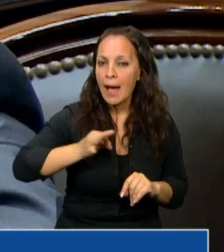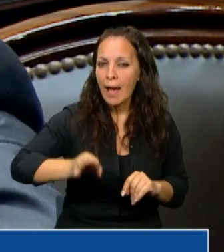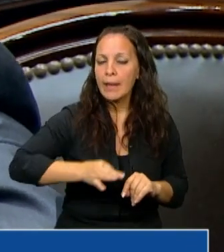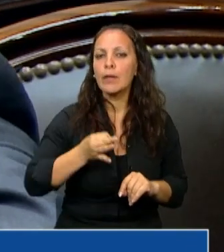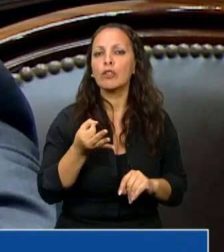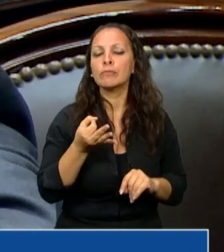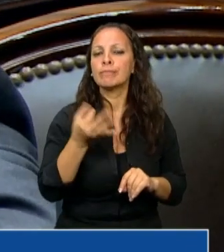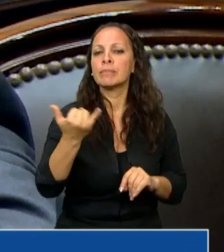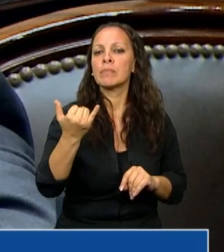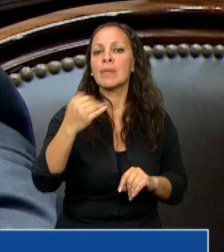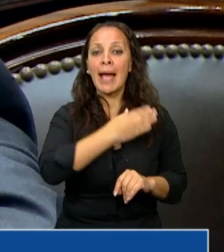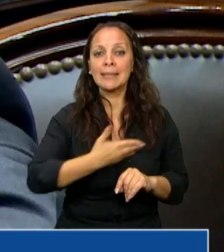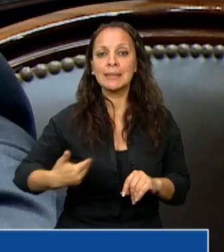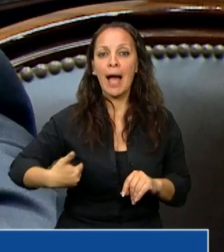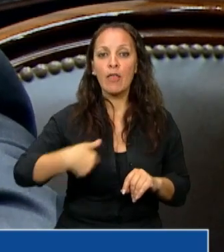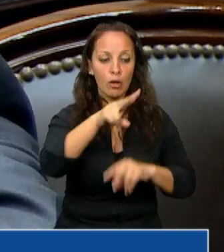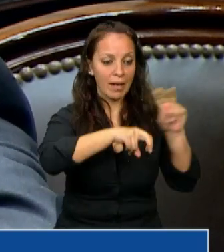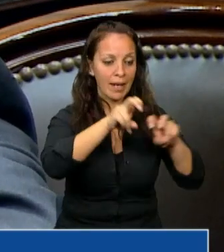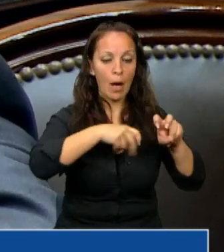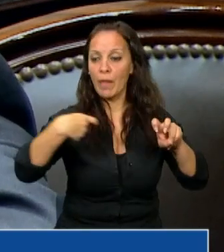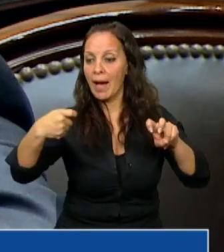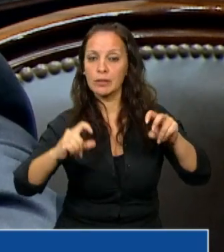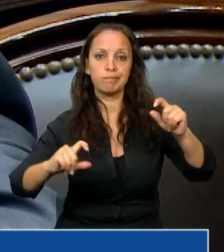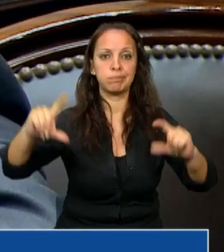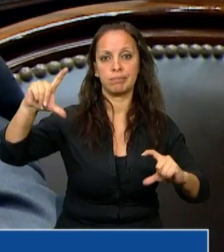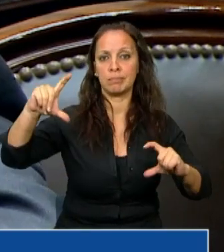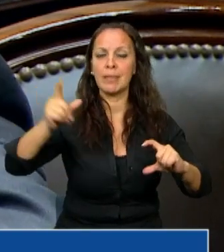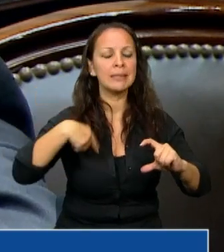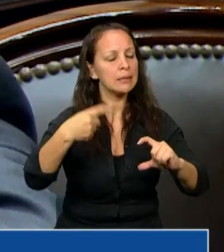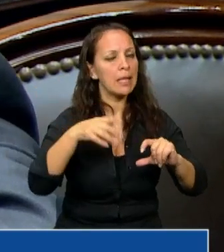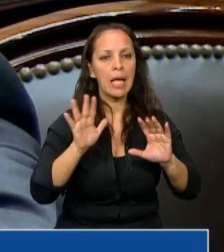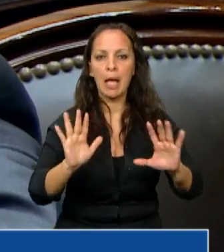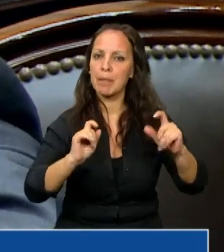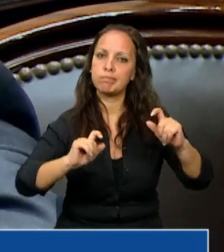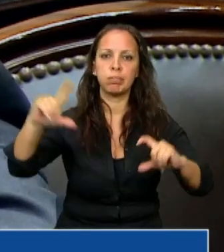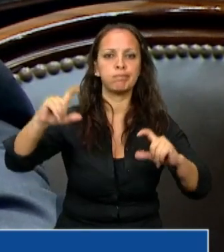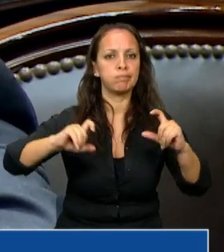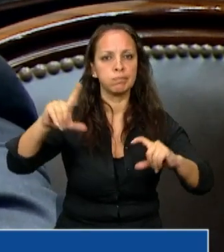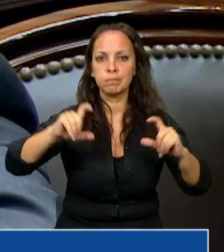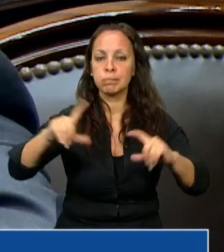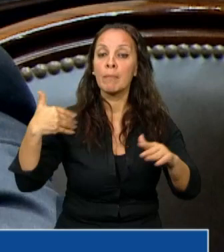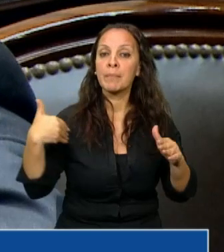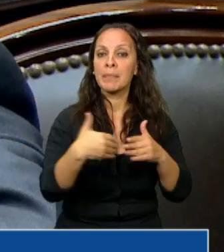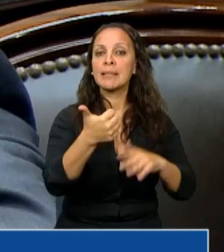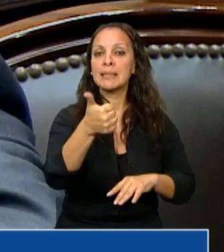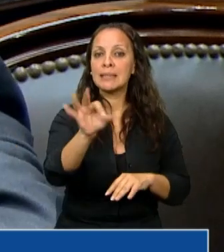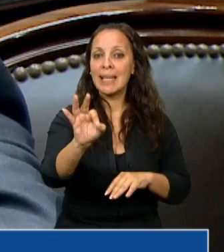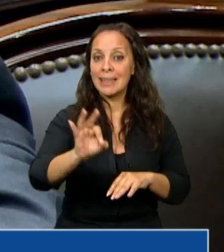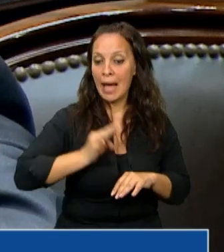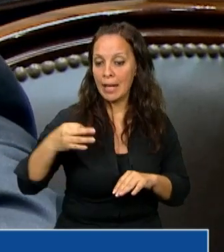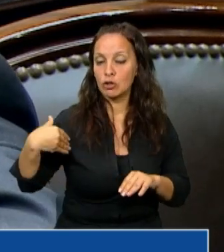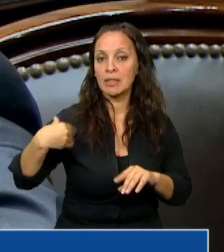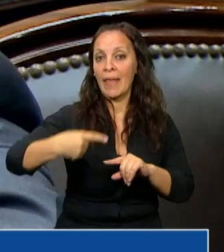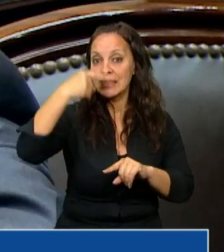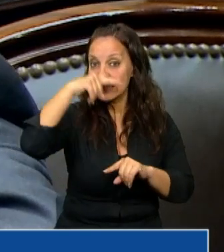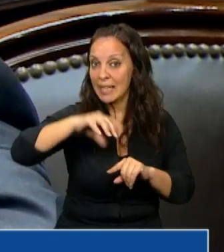un Estado que gasta más de lo que recauda. Siempre un Estado deficitario, y en esos 60 años, cada 7 años